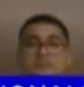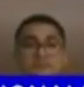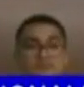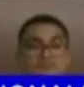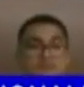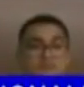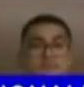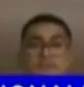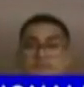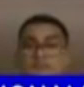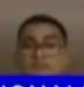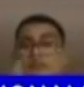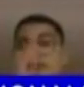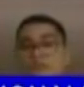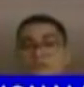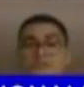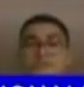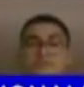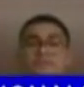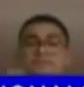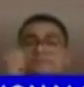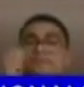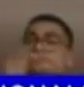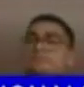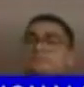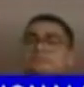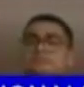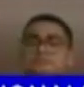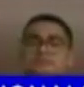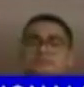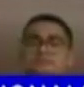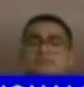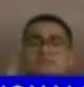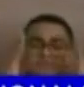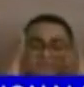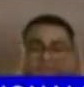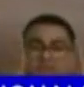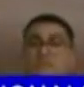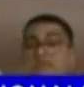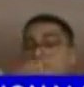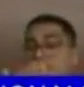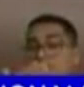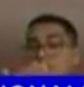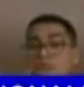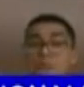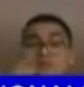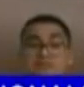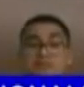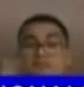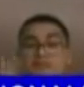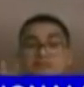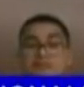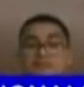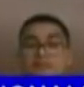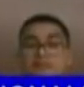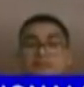hídrico, con el fin de asegurar servicios con eficiencia, calidad, equidad,